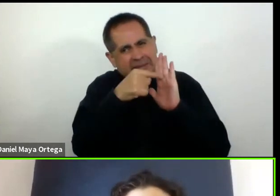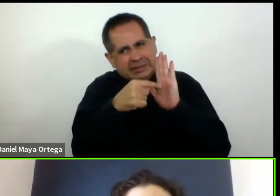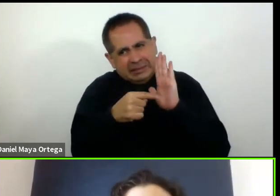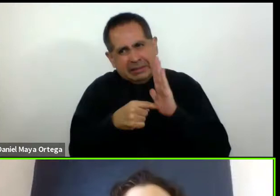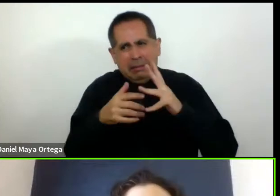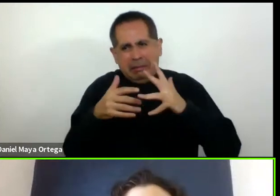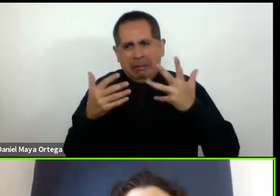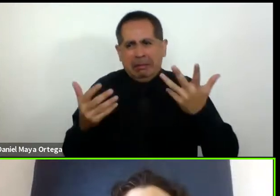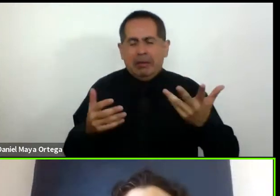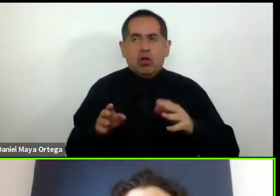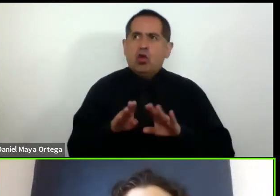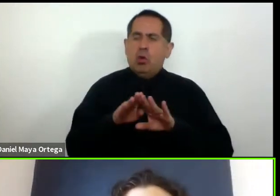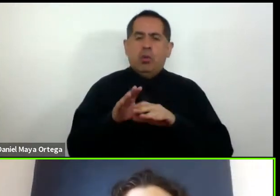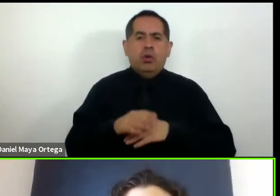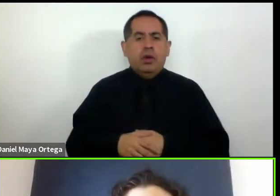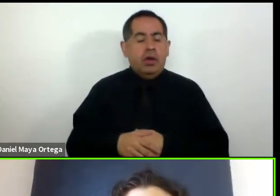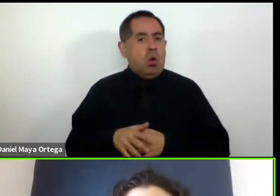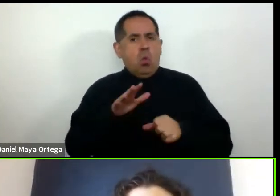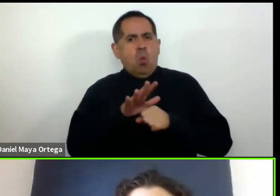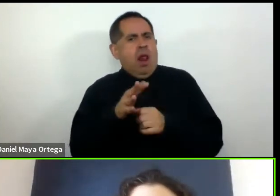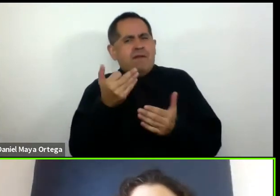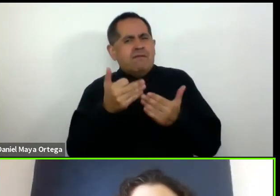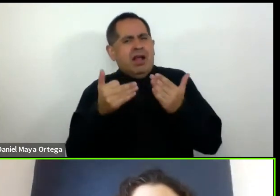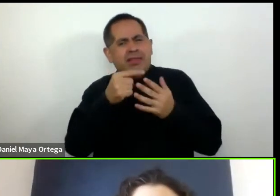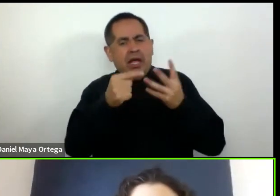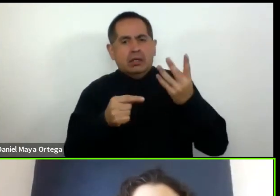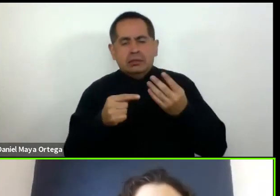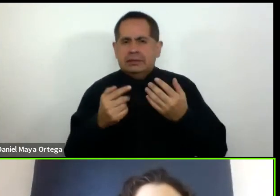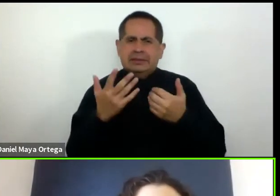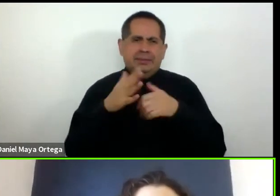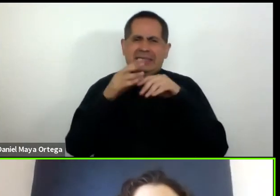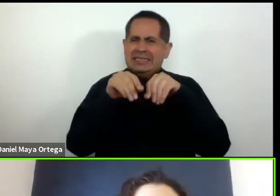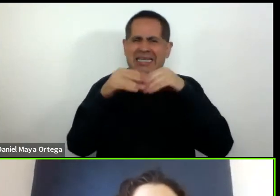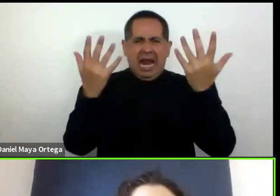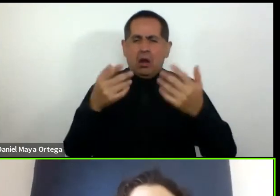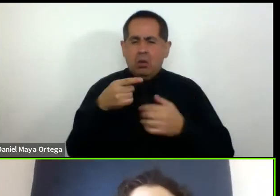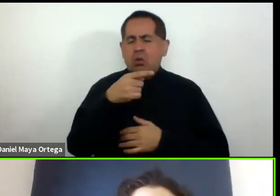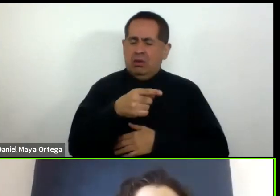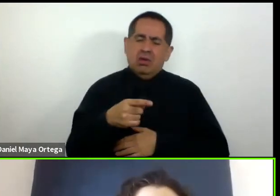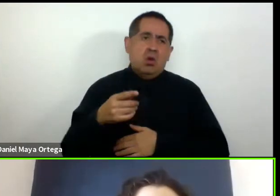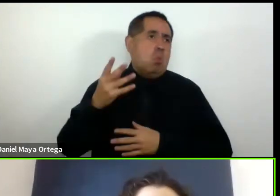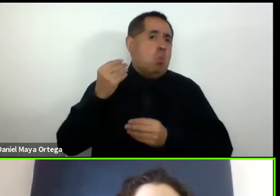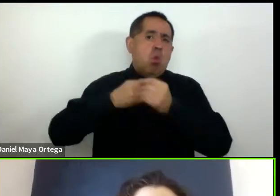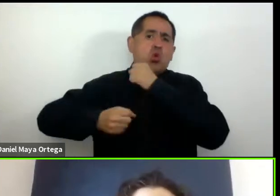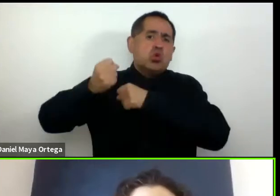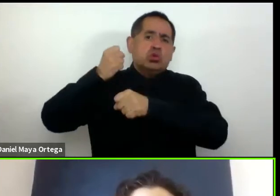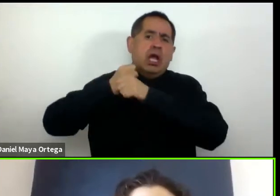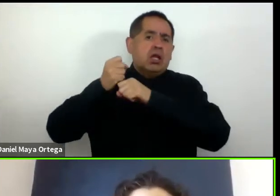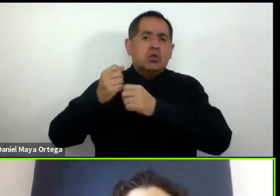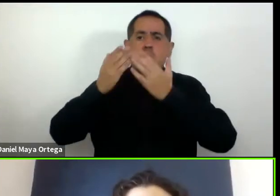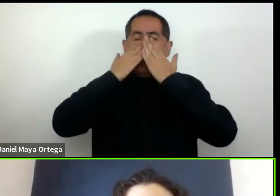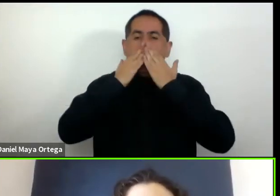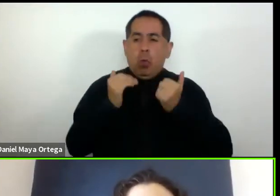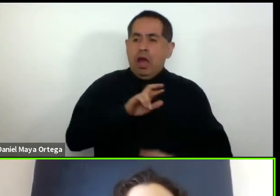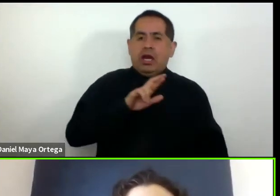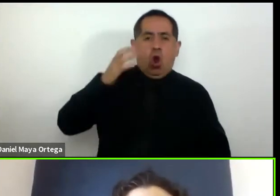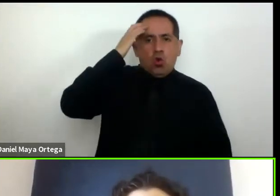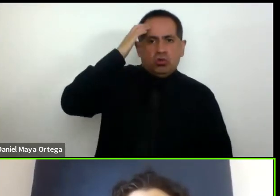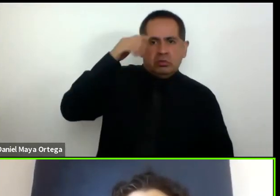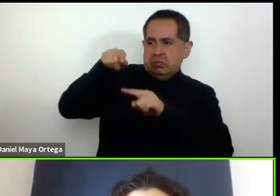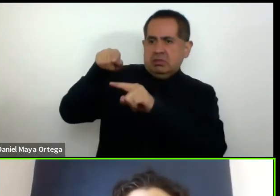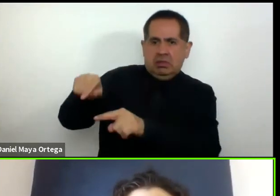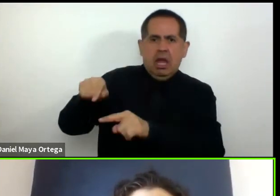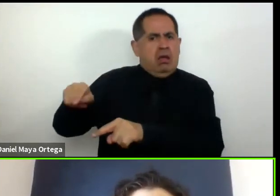procesal, ¿no? En temas de las carencias en el marco normativo, creo que es muy evidente que existe una deuda histórica hacia el reconocimiento de la capacidad jurídica de